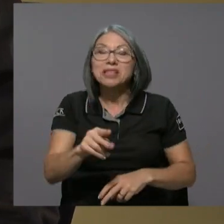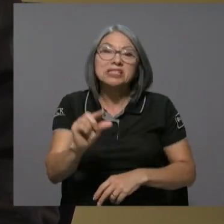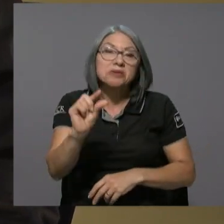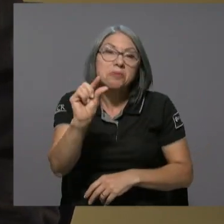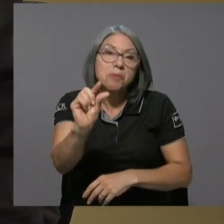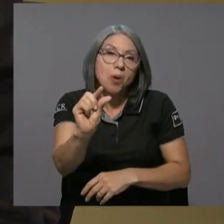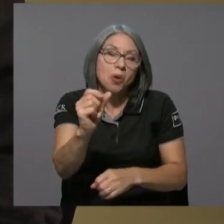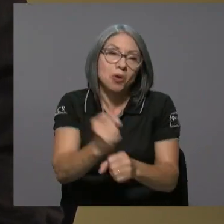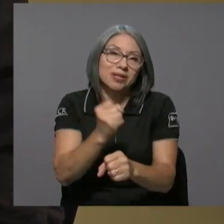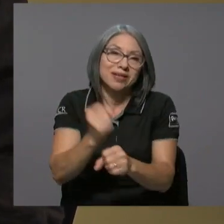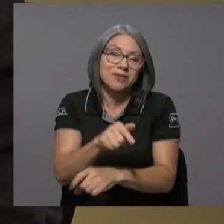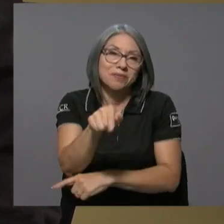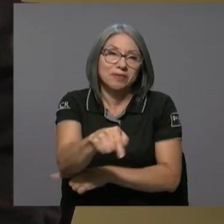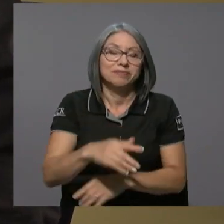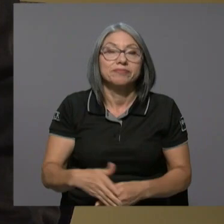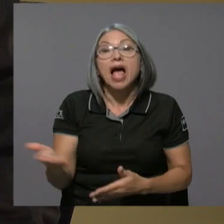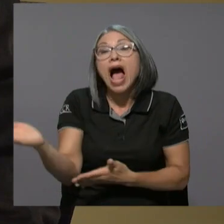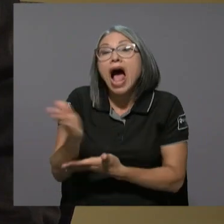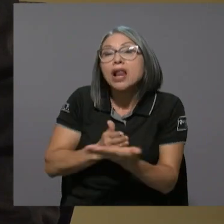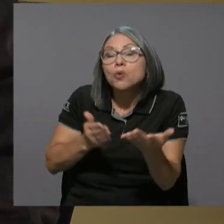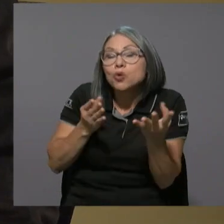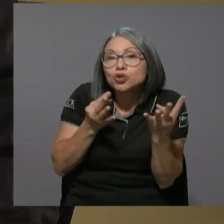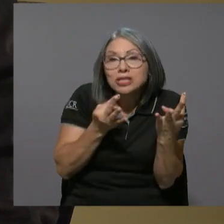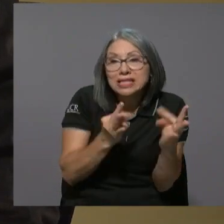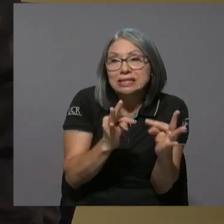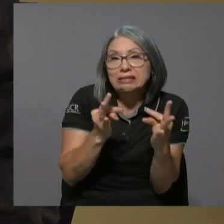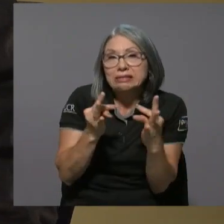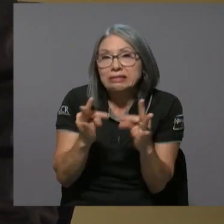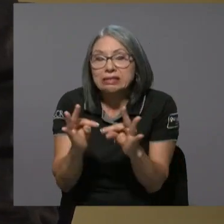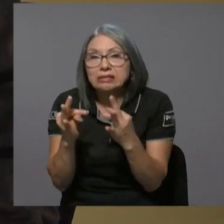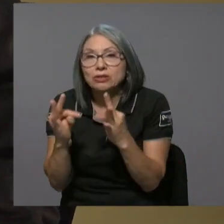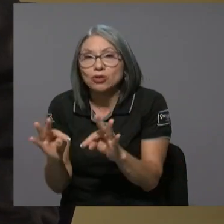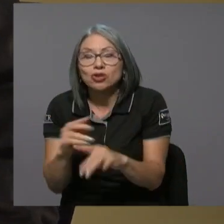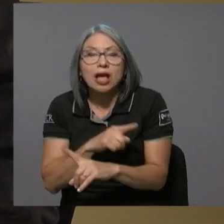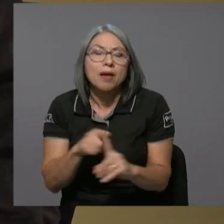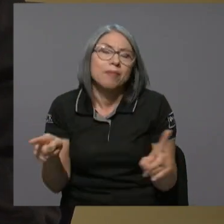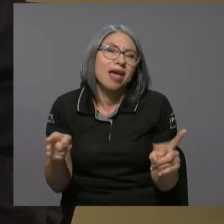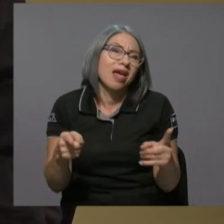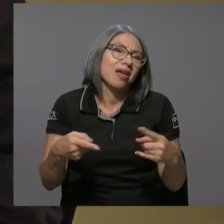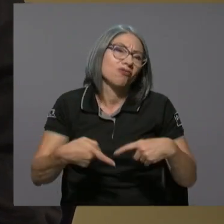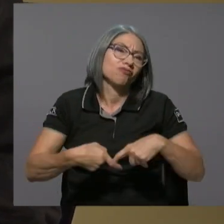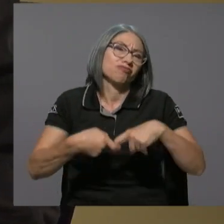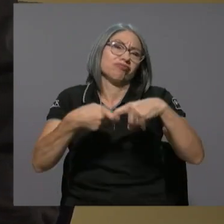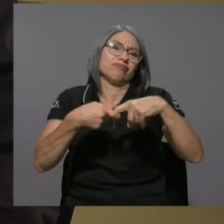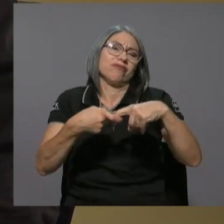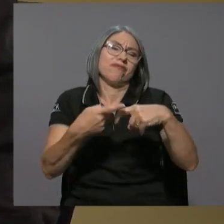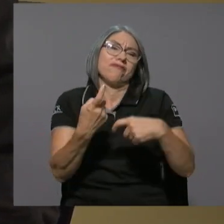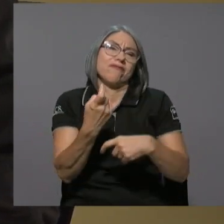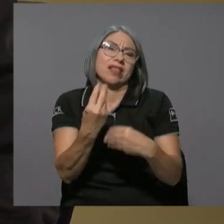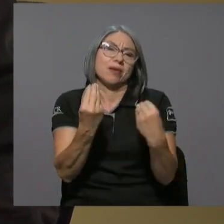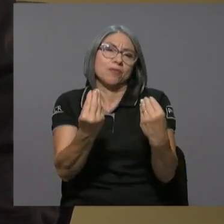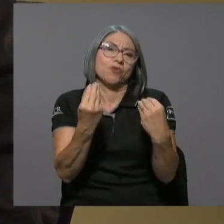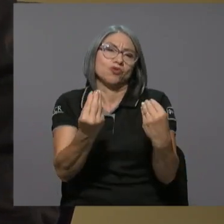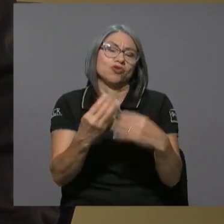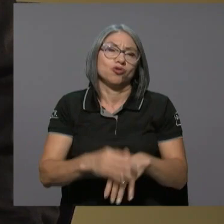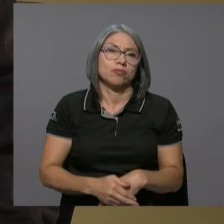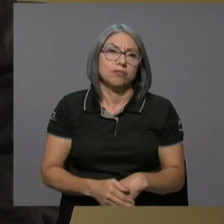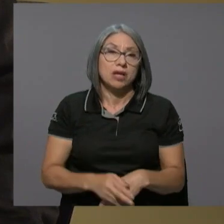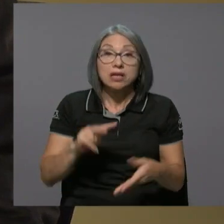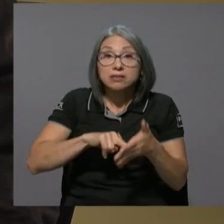respecto, ¿verdad? Han habido algunos intentos, pero realmente falta mucho ahí, ¿verdad? Y no es que no han habido